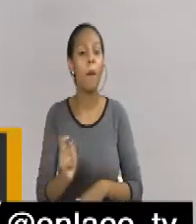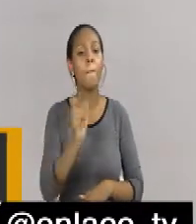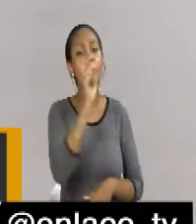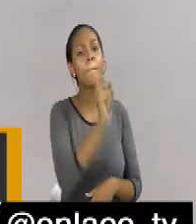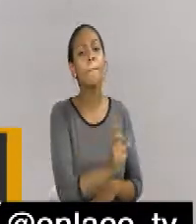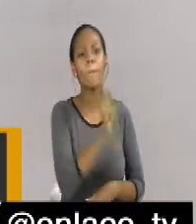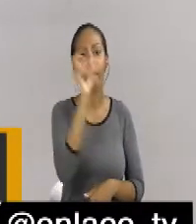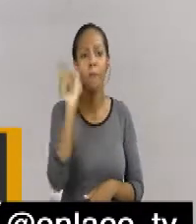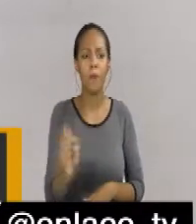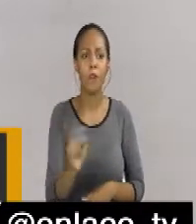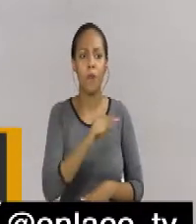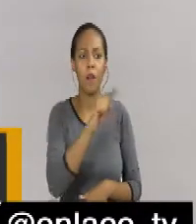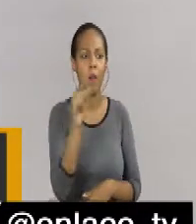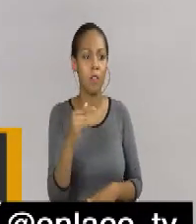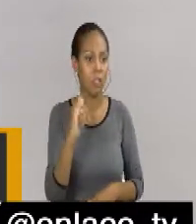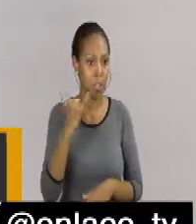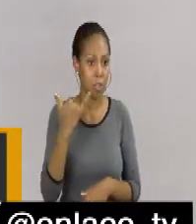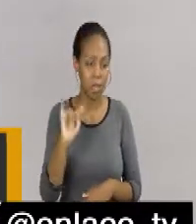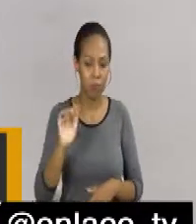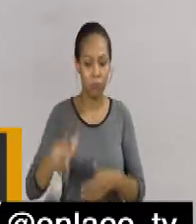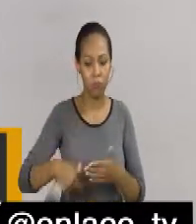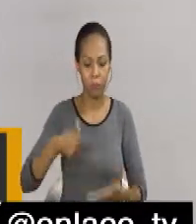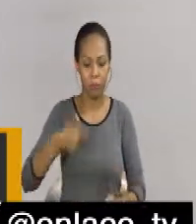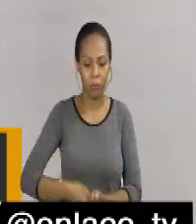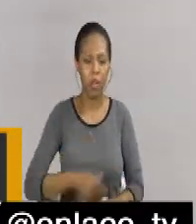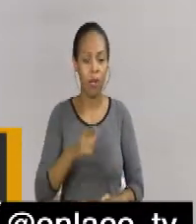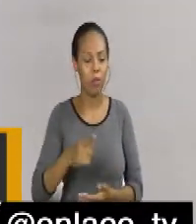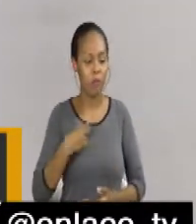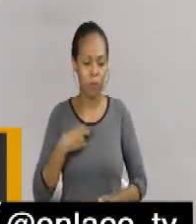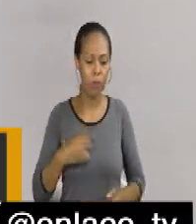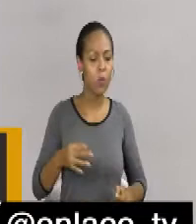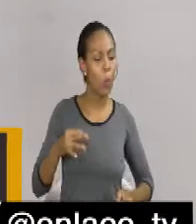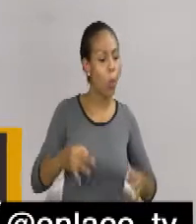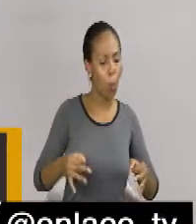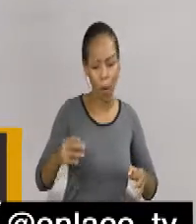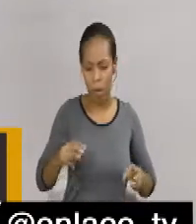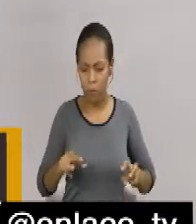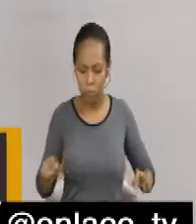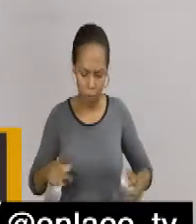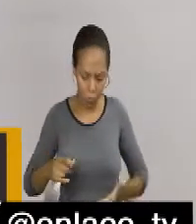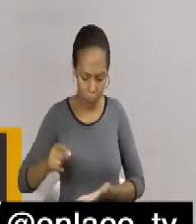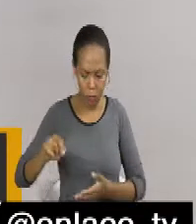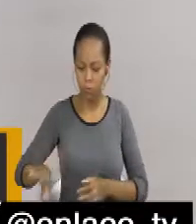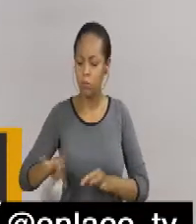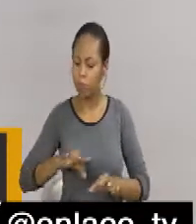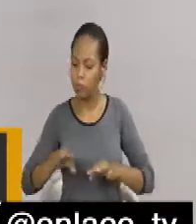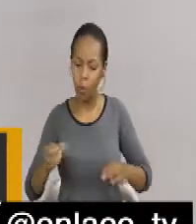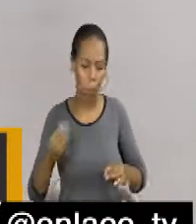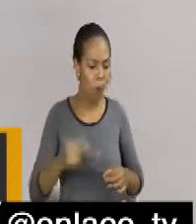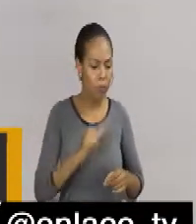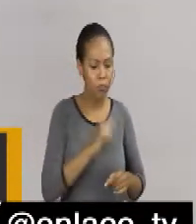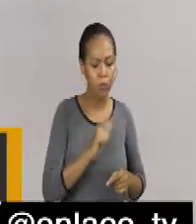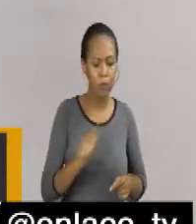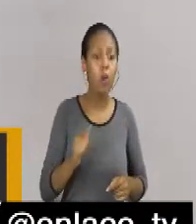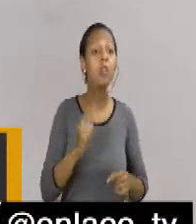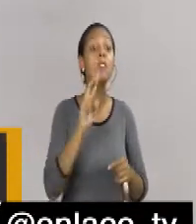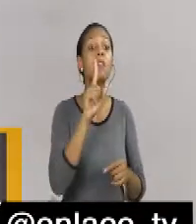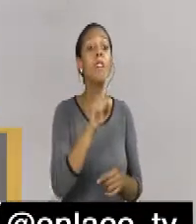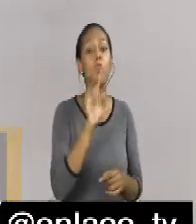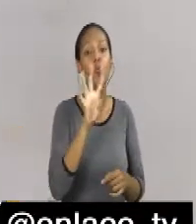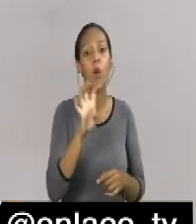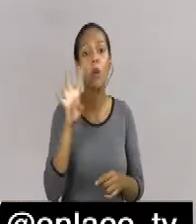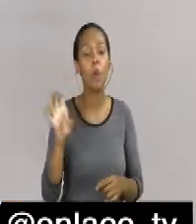que después de haber sido inscritas por ley serán los jurados de las mesas de votación, que son 199 mesas en los diferentes